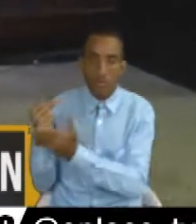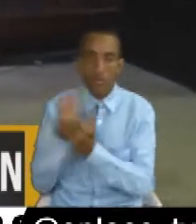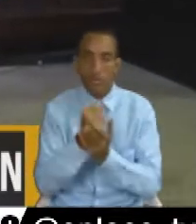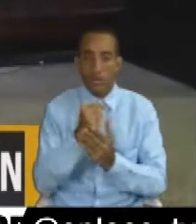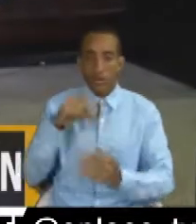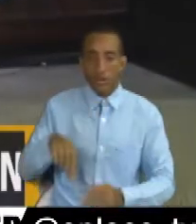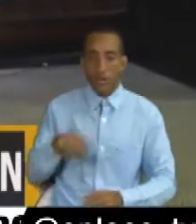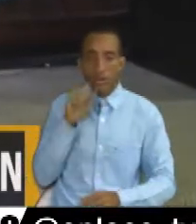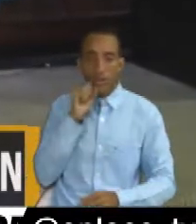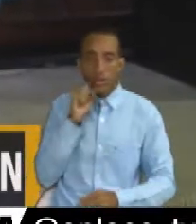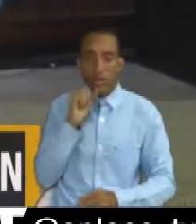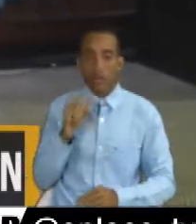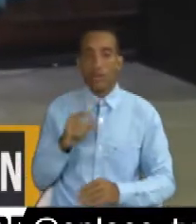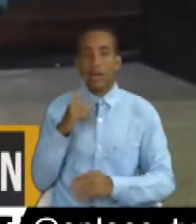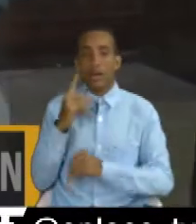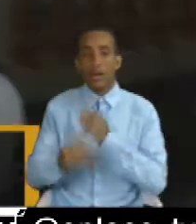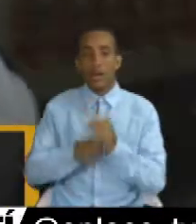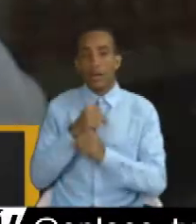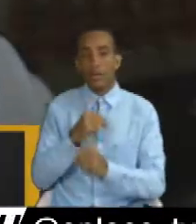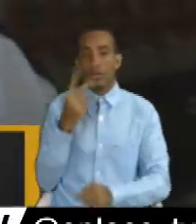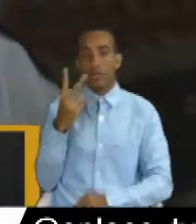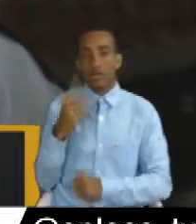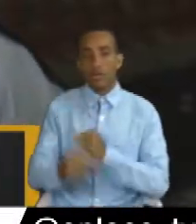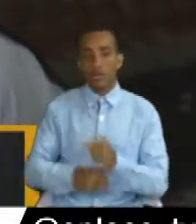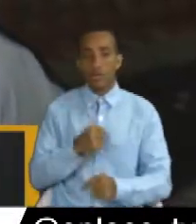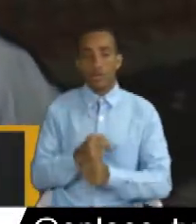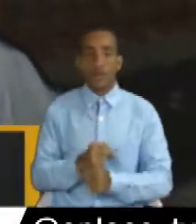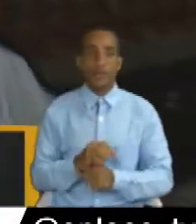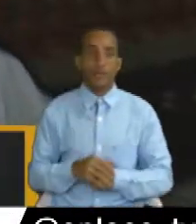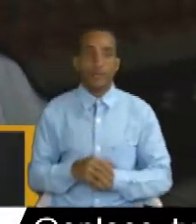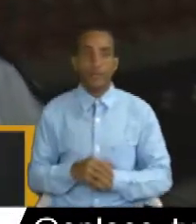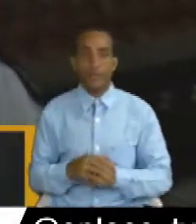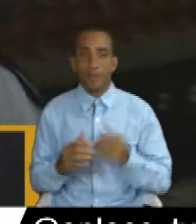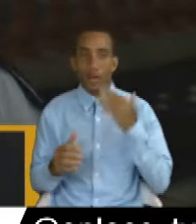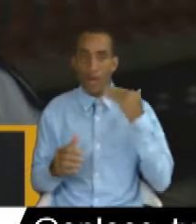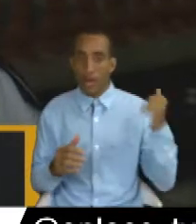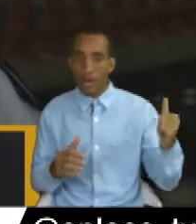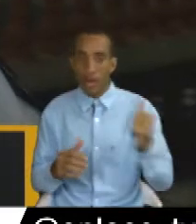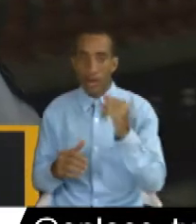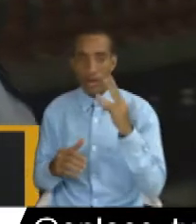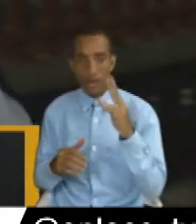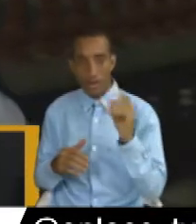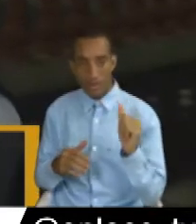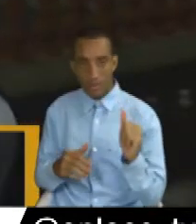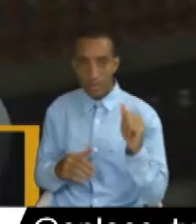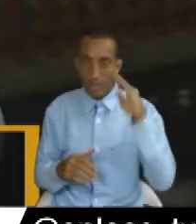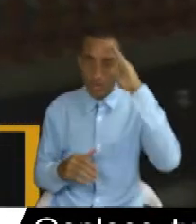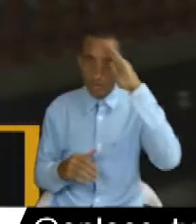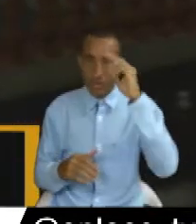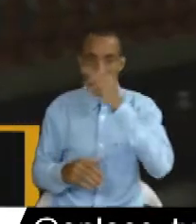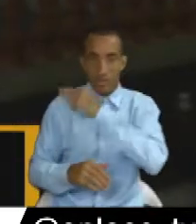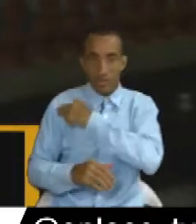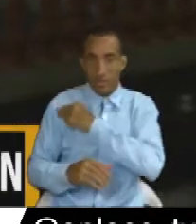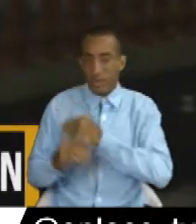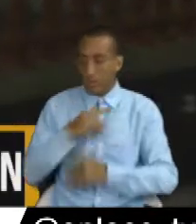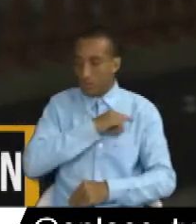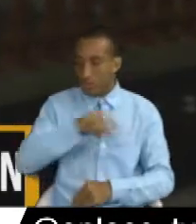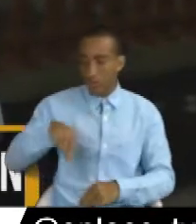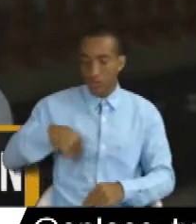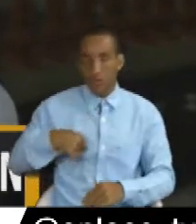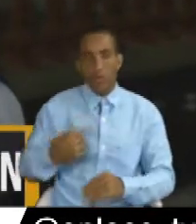cumple por segundo año consecutivo. Somos las señoras de los oficiales las que nos apoderamos de este